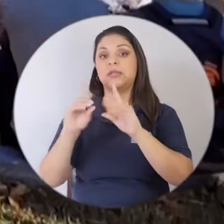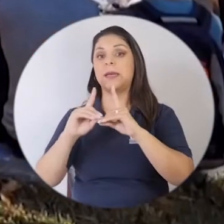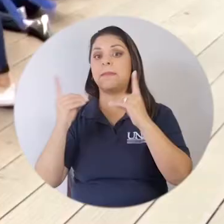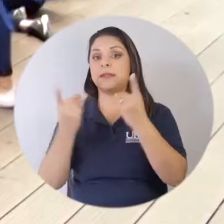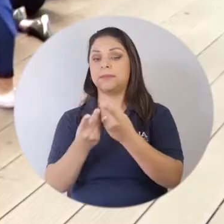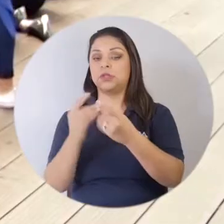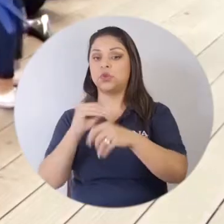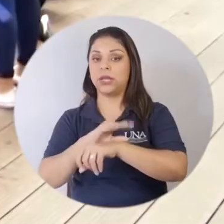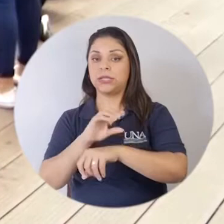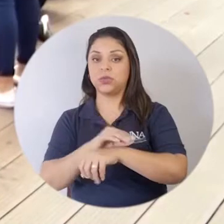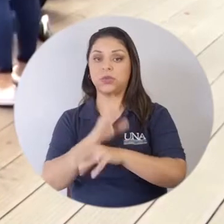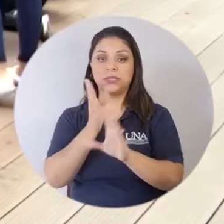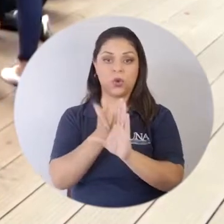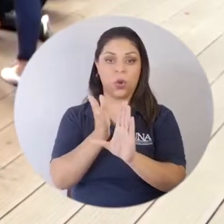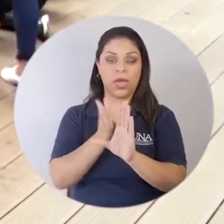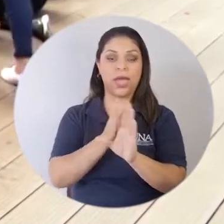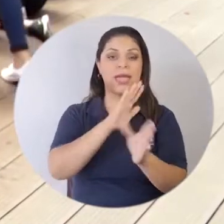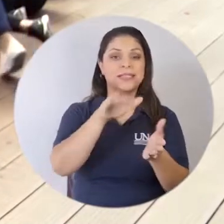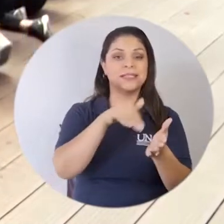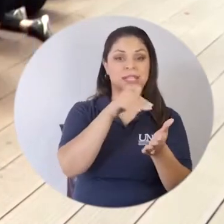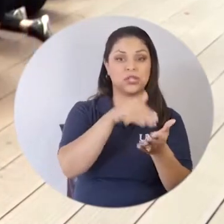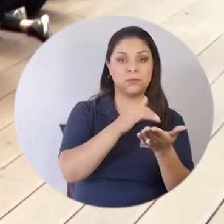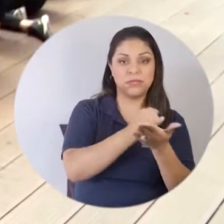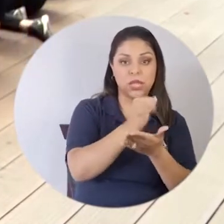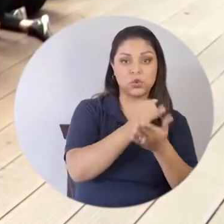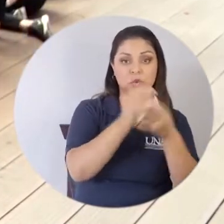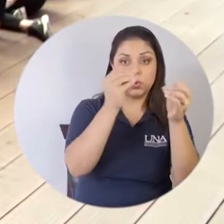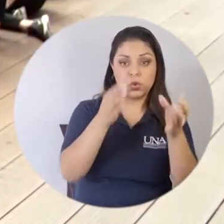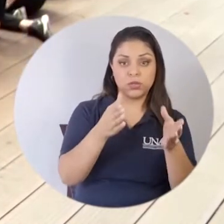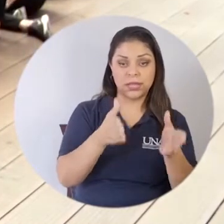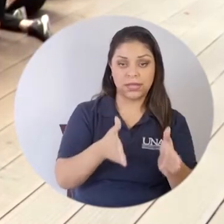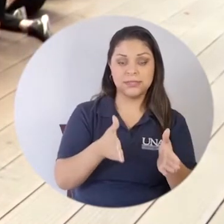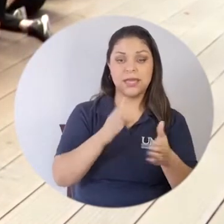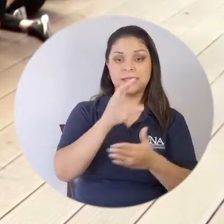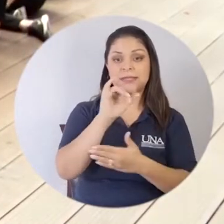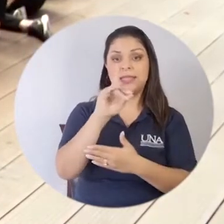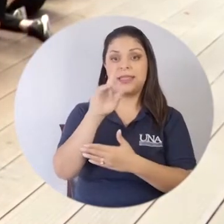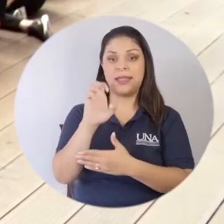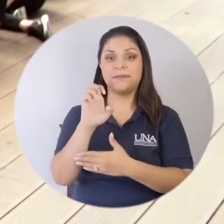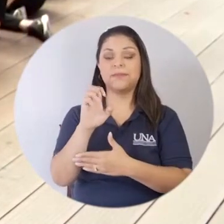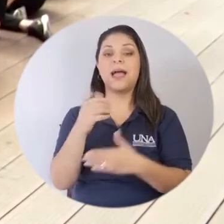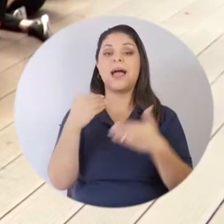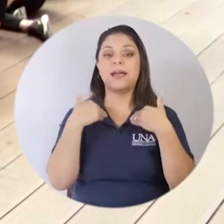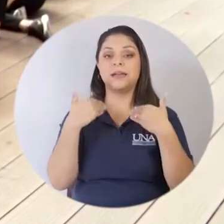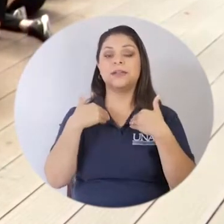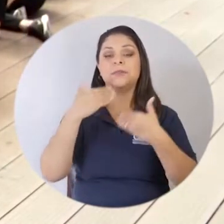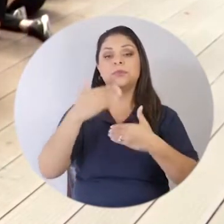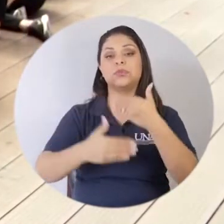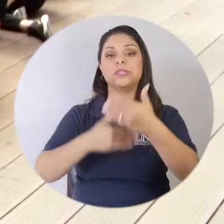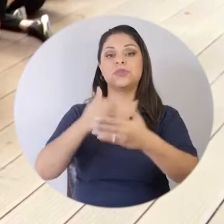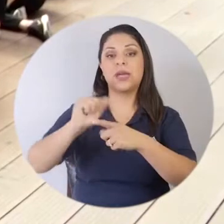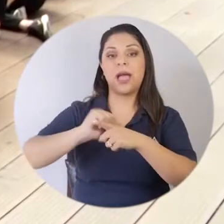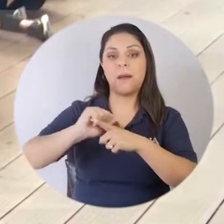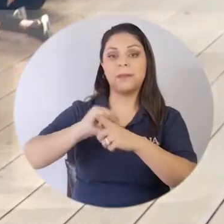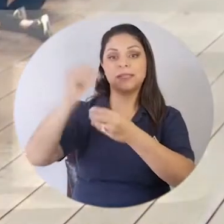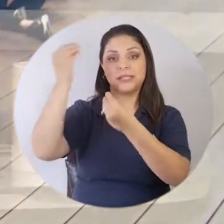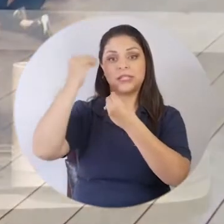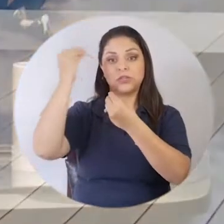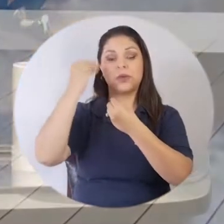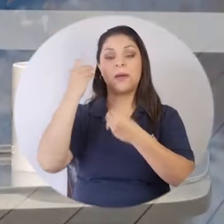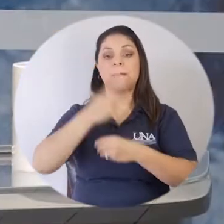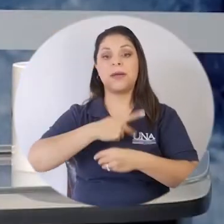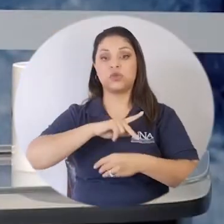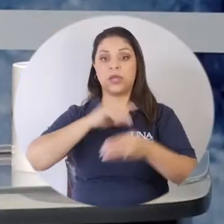Orientación y Psicología, desde el Centro de Investigación y Docencia en Educación del CIDE, se realizan procesos de capacitación al